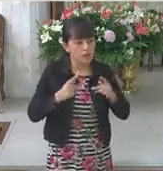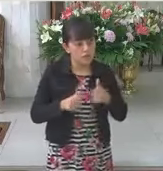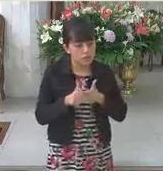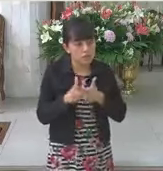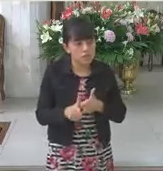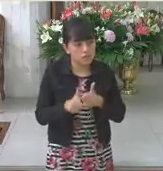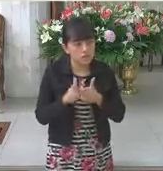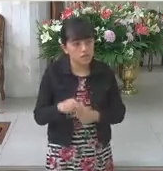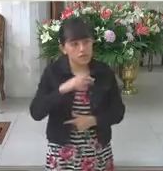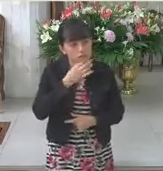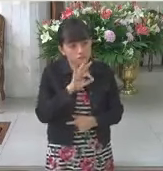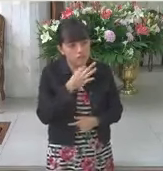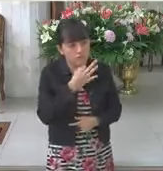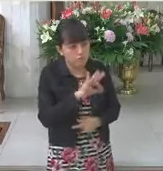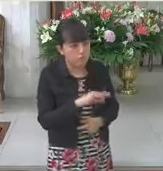embriagues